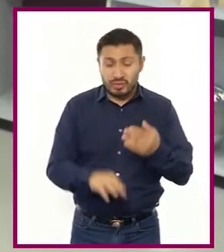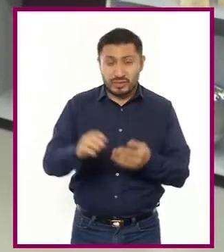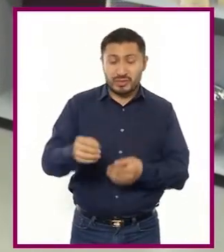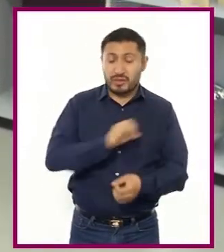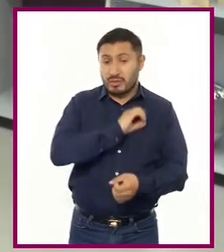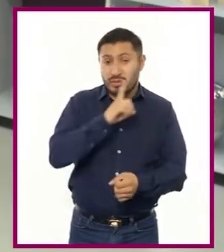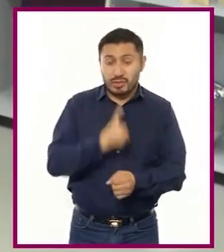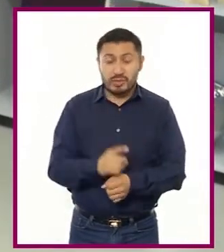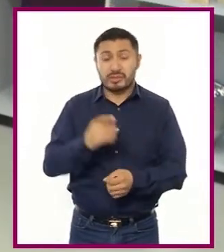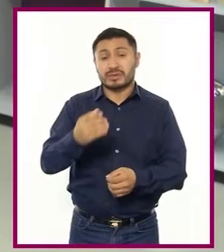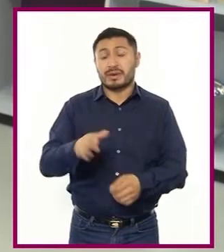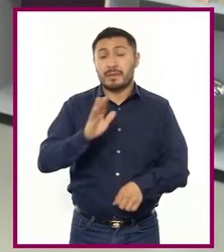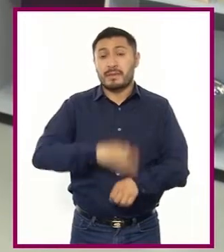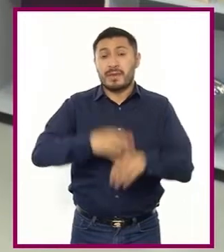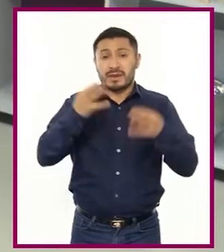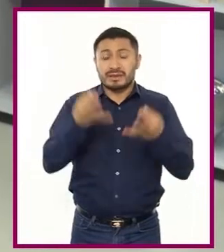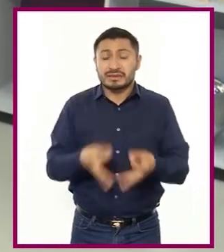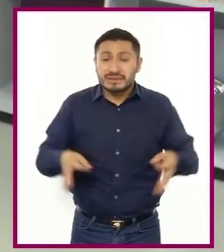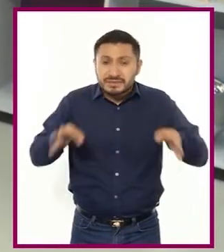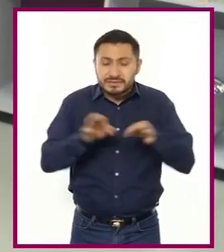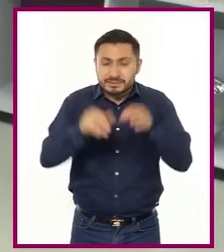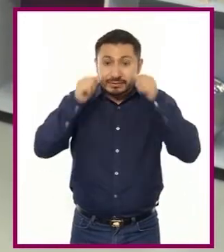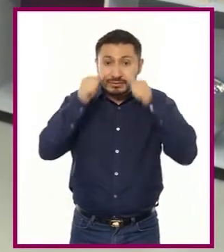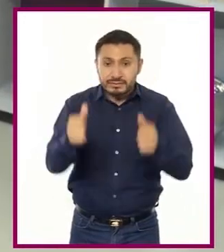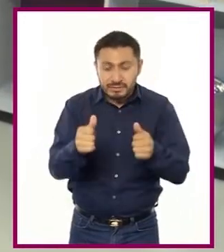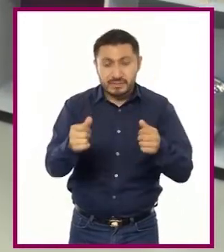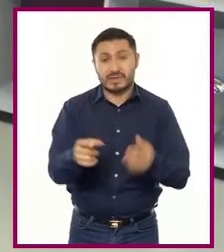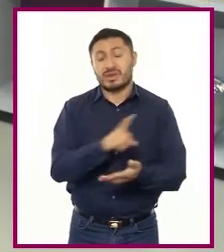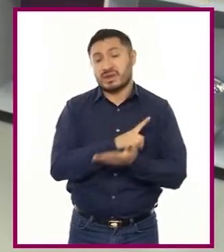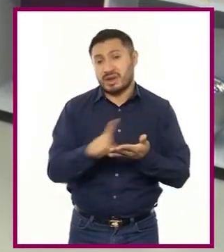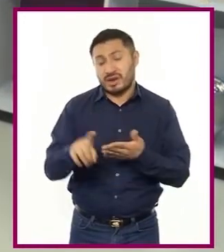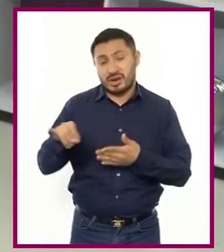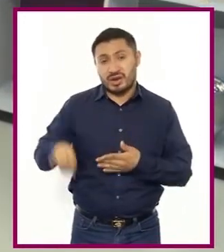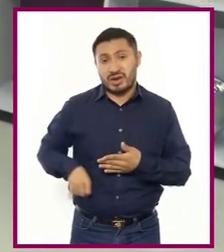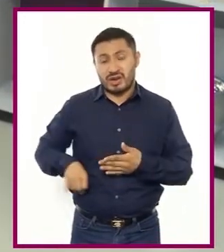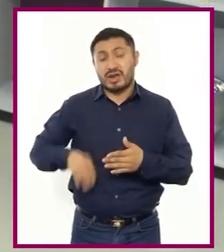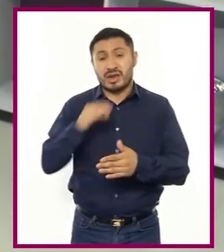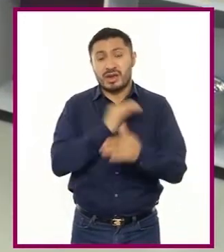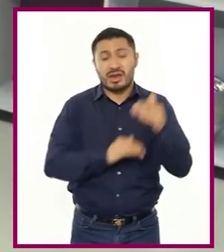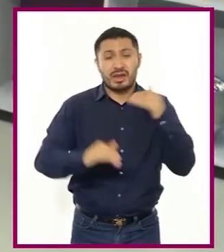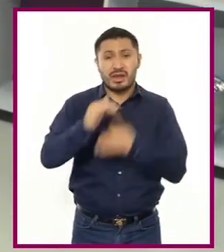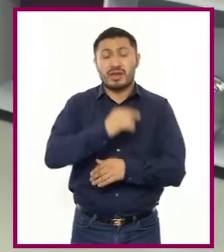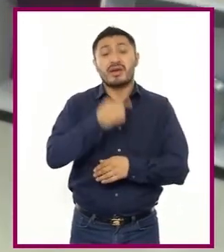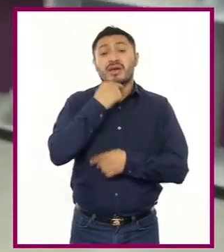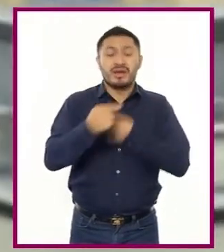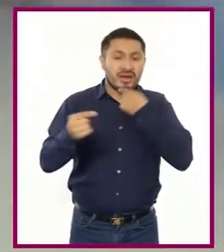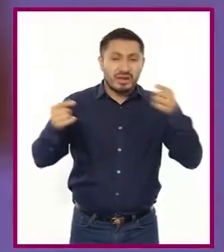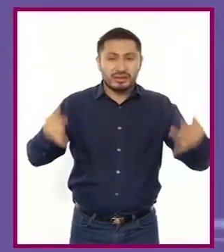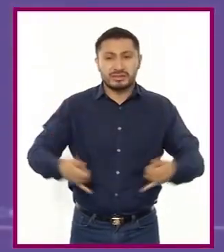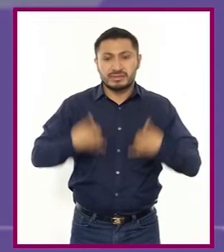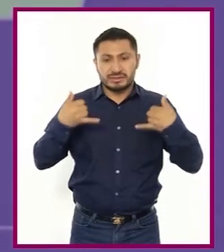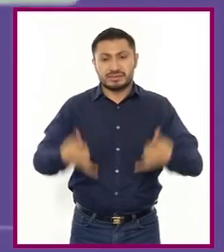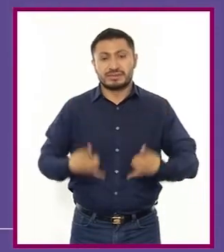otorgando máxima importancia a los derechos e intereses superior de la niñez y